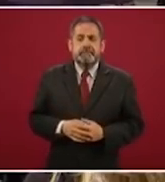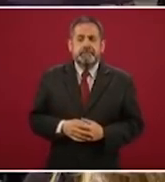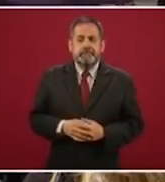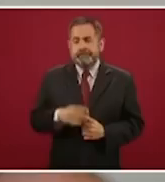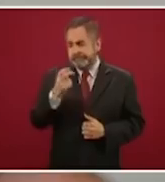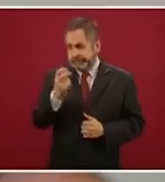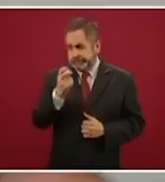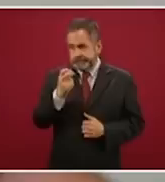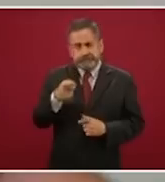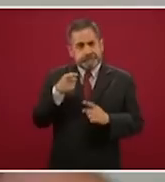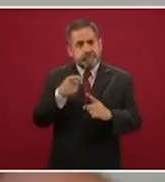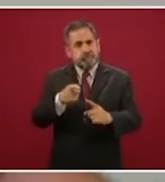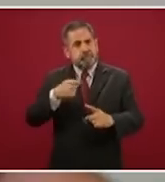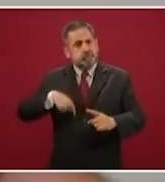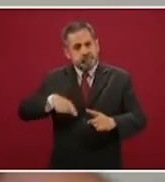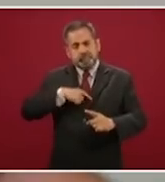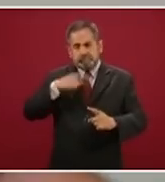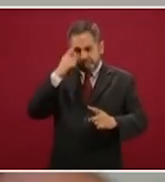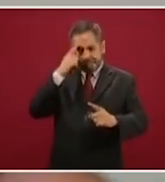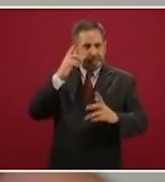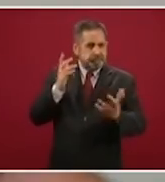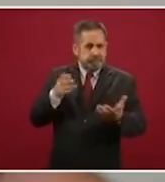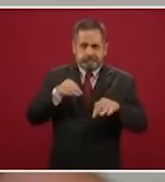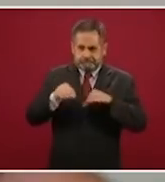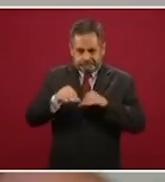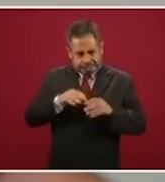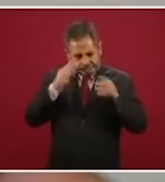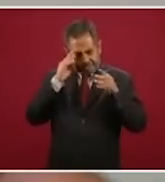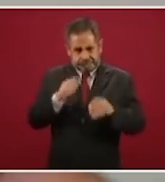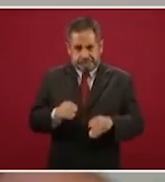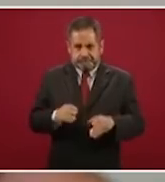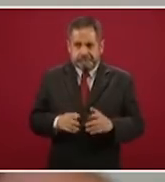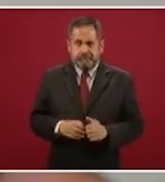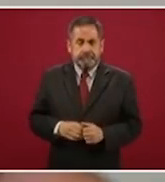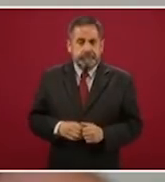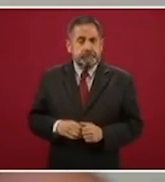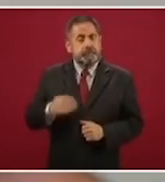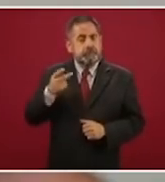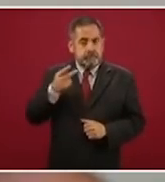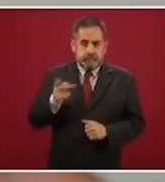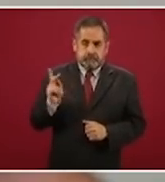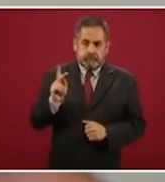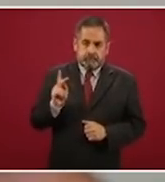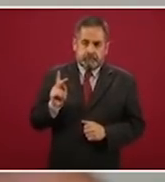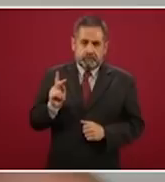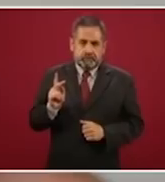en eso estamos trabajando, pero